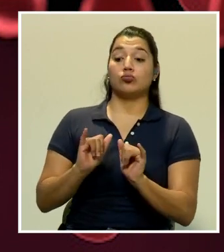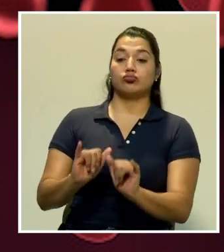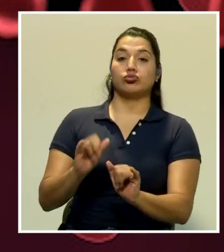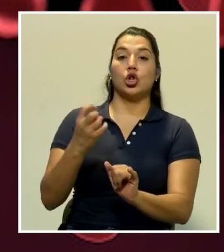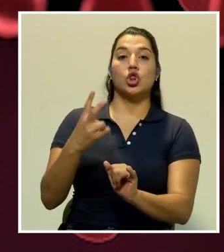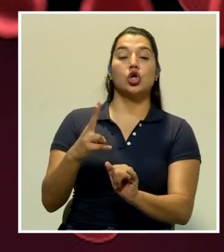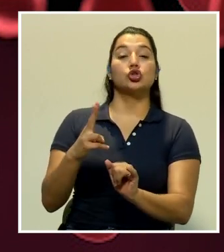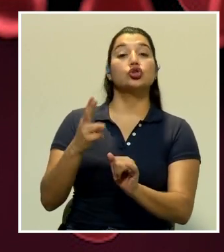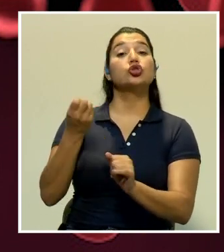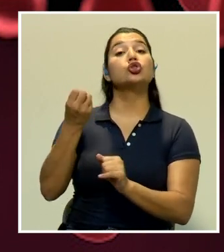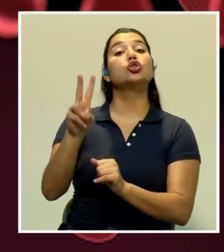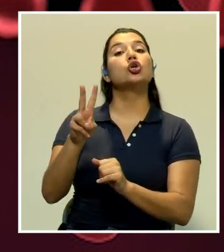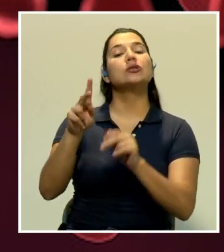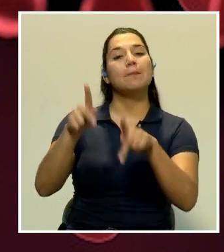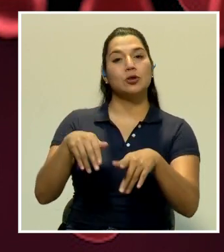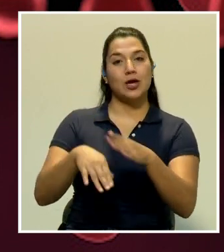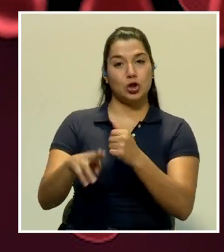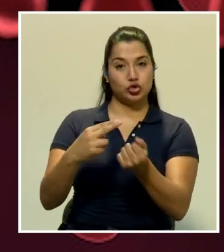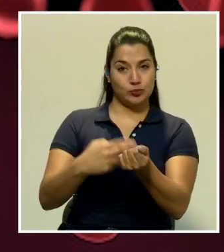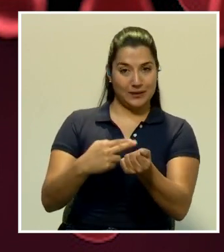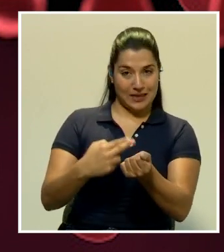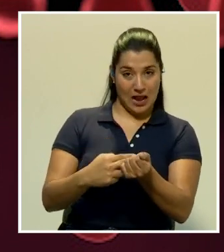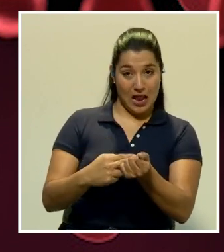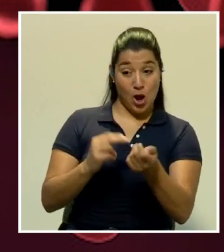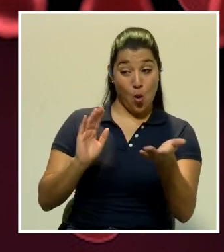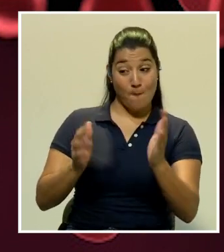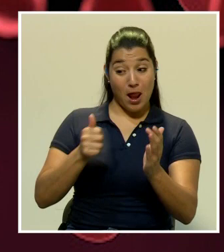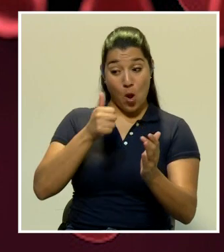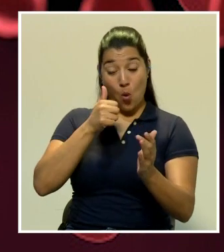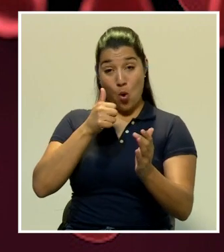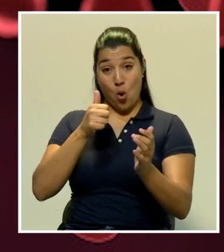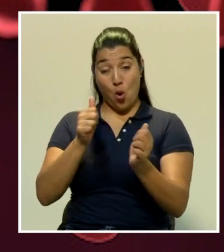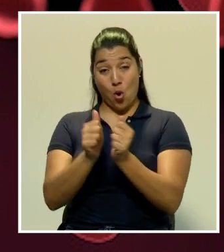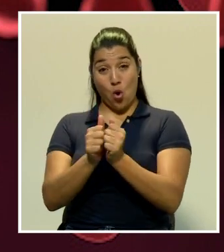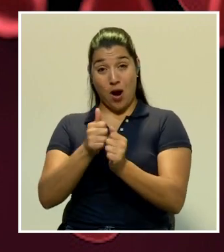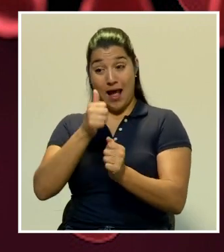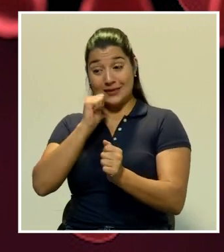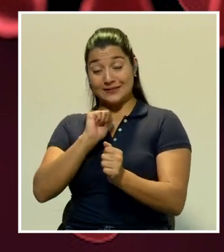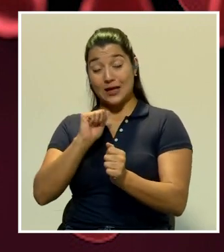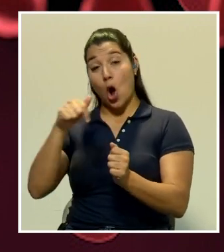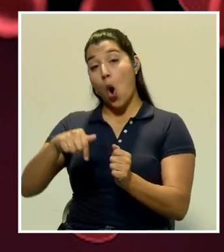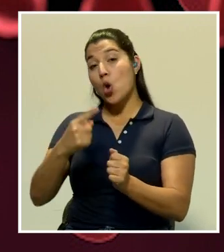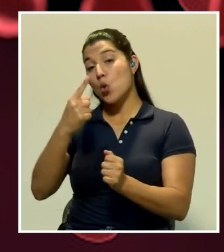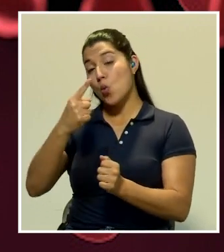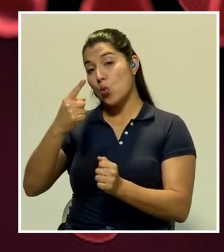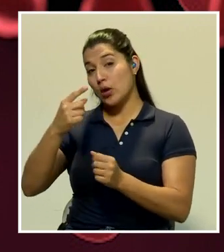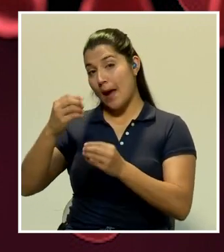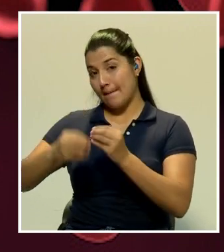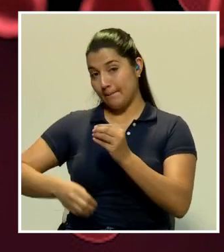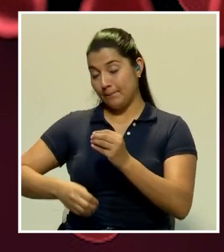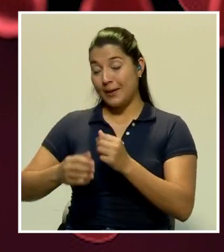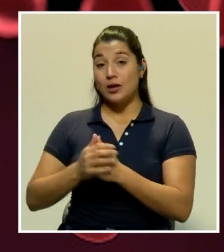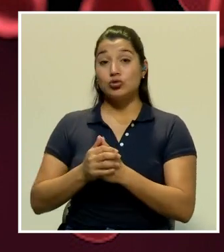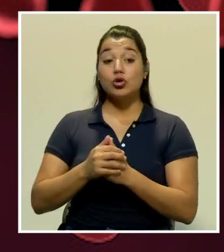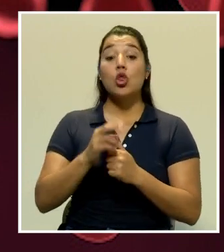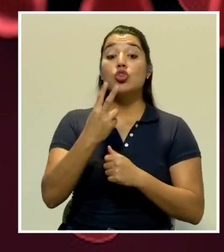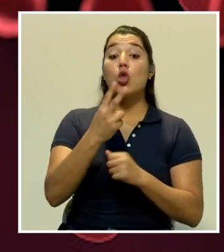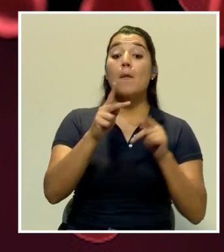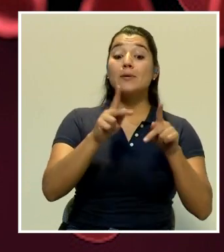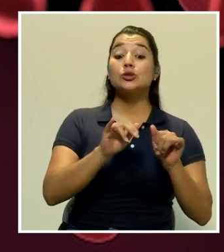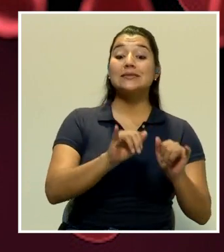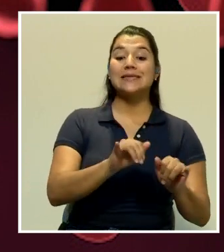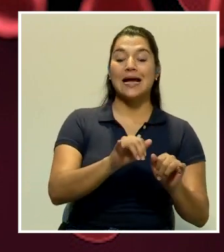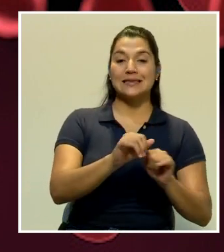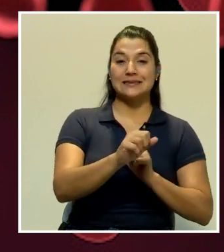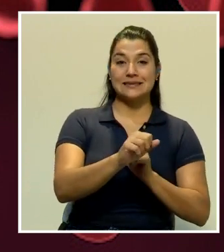Se registra una persona menos que ayer martes. Tenemos 10 en salón y 2 en cuidados intensivos. Luego